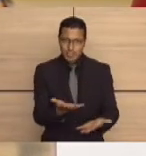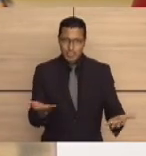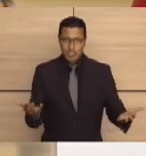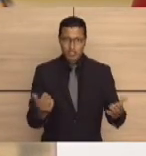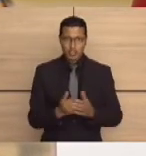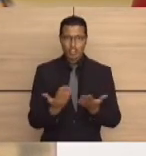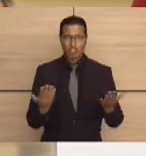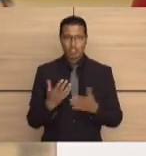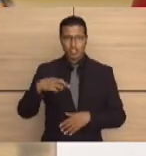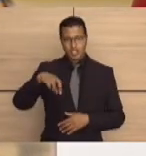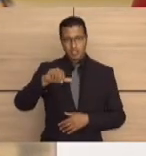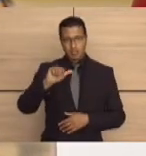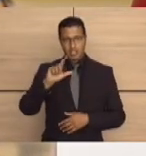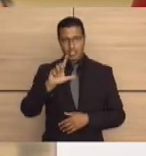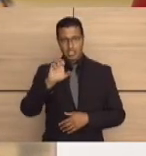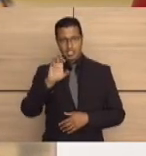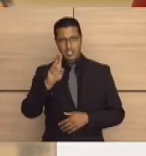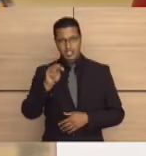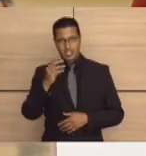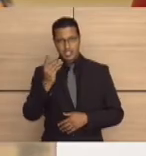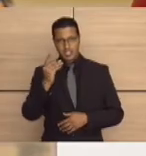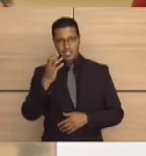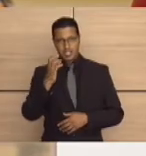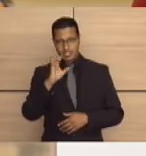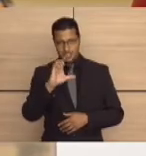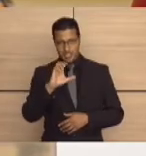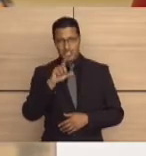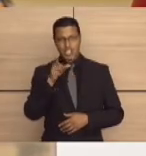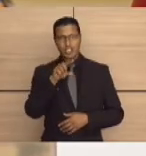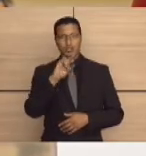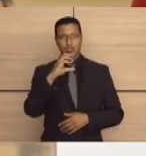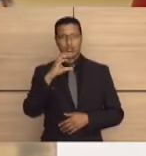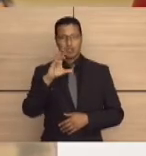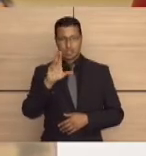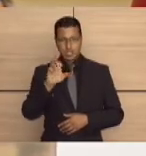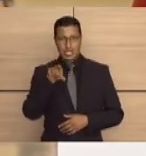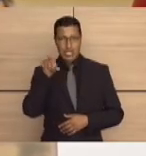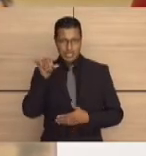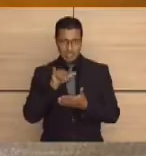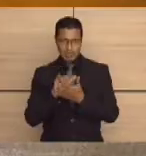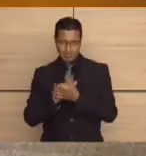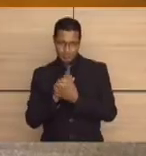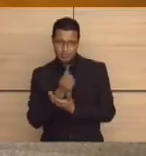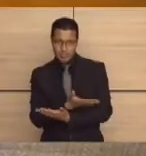el Palenque Libre de San Onofre Sucre. Muy bien, un saludo.